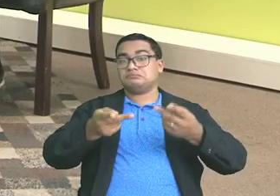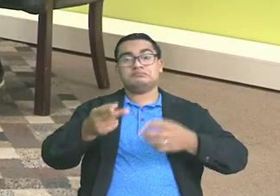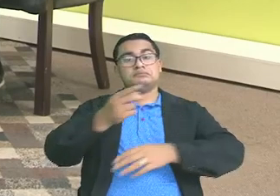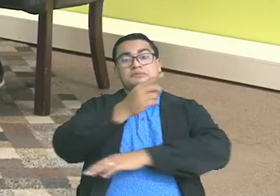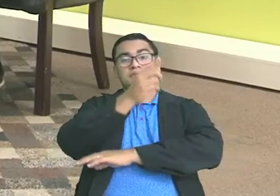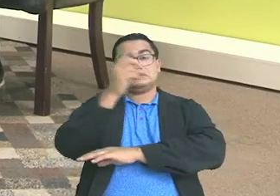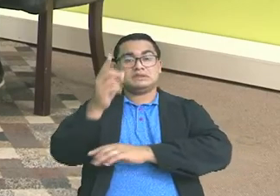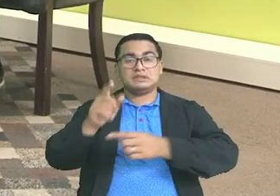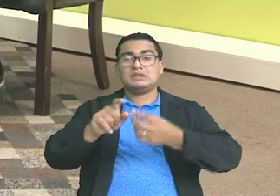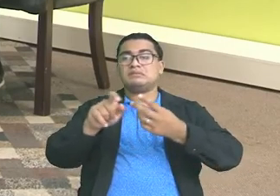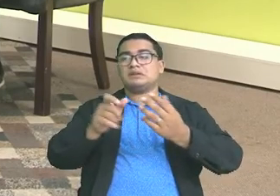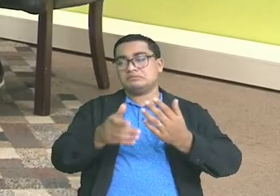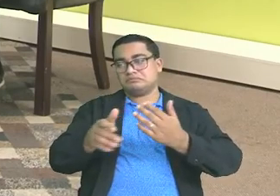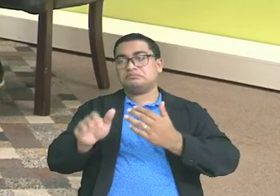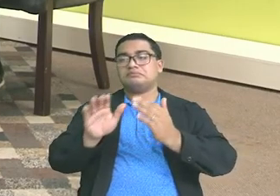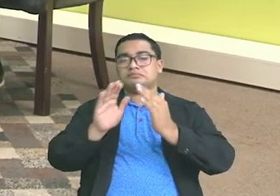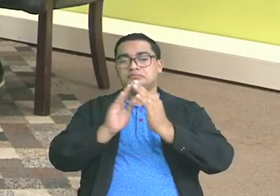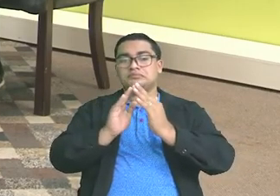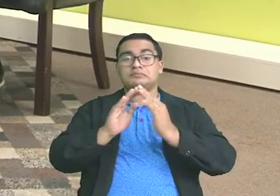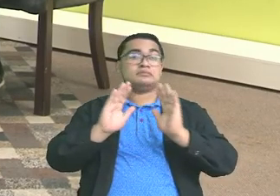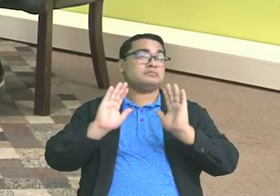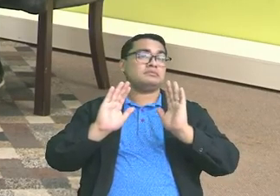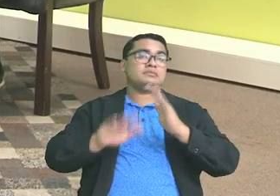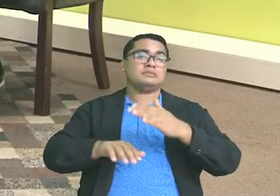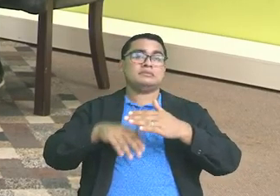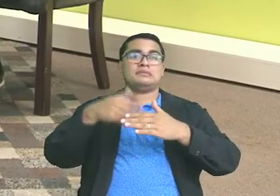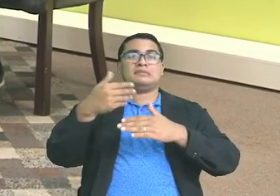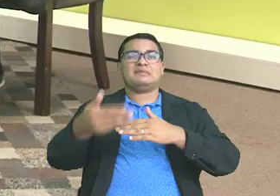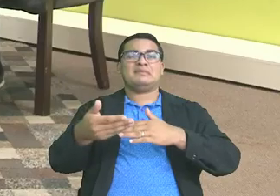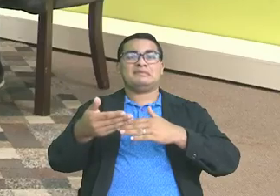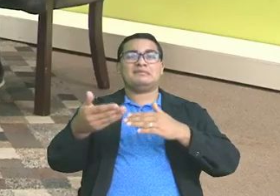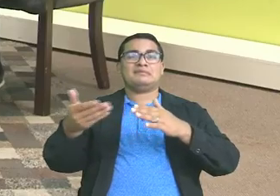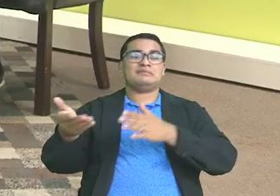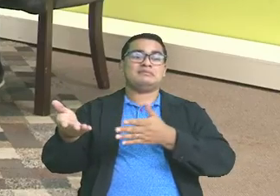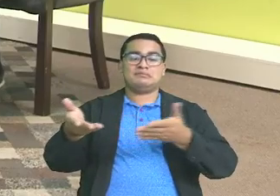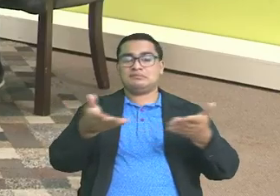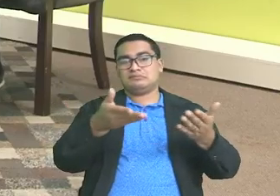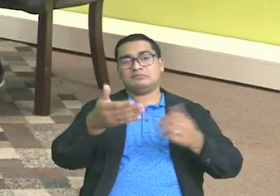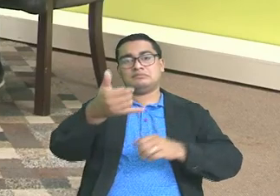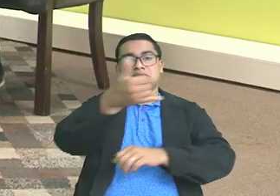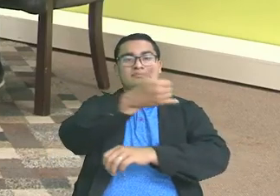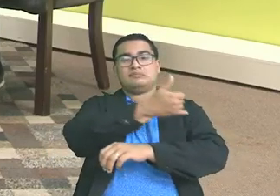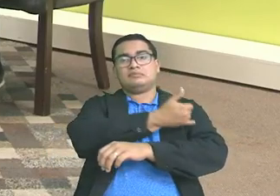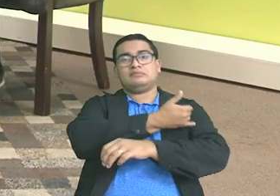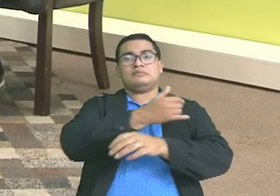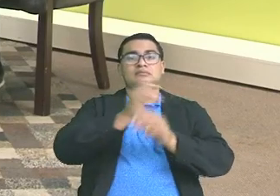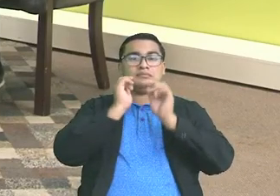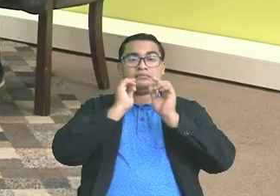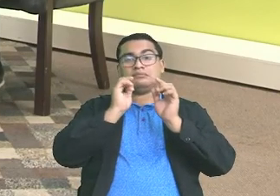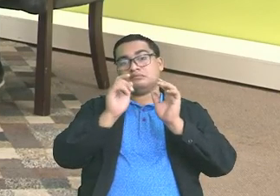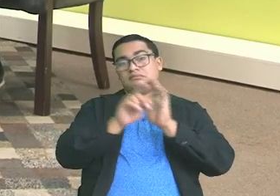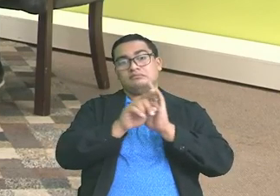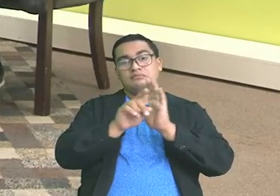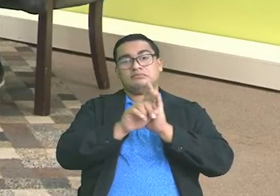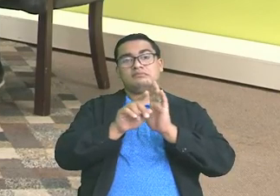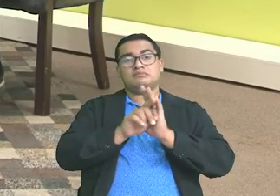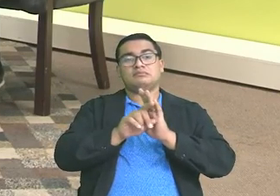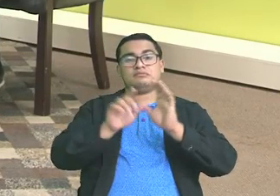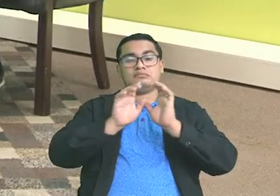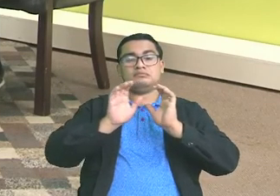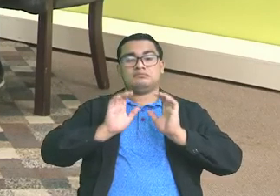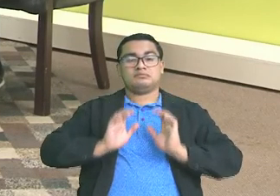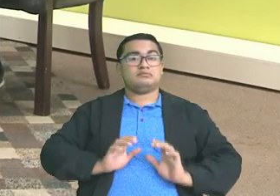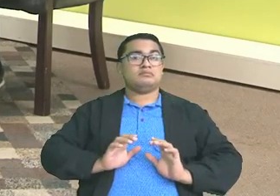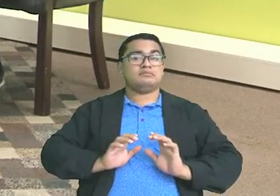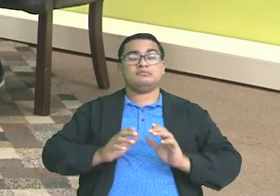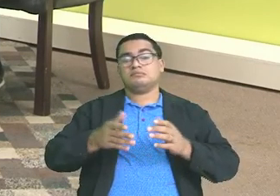primer mes, van a casa y luego regresan al hospital, se reingresan por complicaciones infecciosas que tienen que ver con